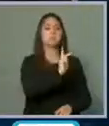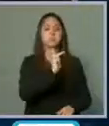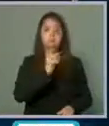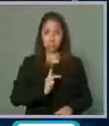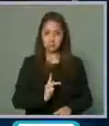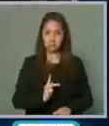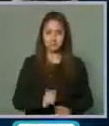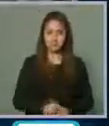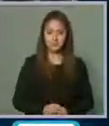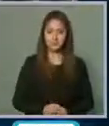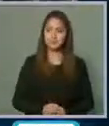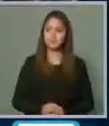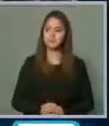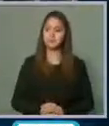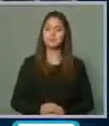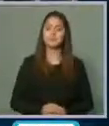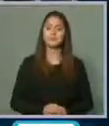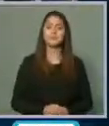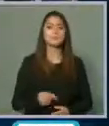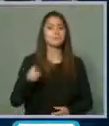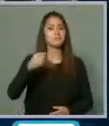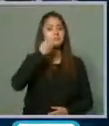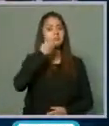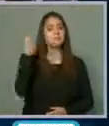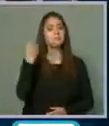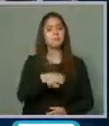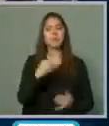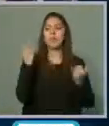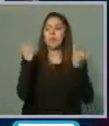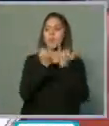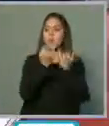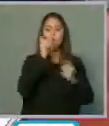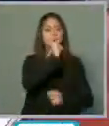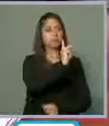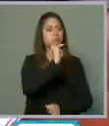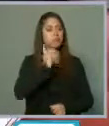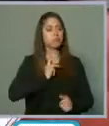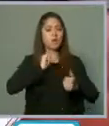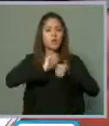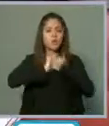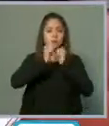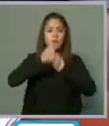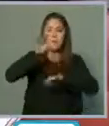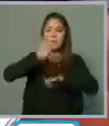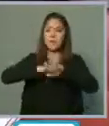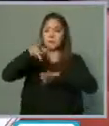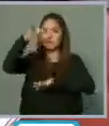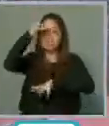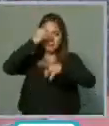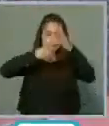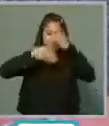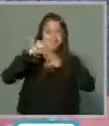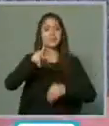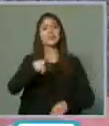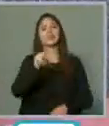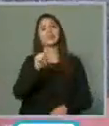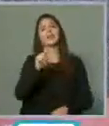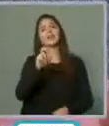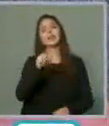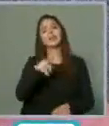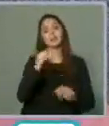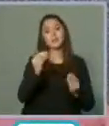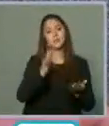bueno que tenemos tantas coincidencias y que a la par podemos aprender a enriquecernos unos de los otros, ¿no? Sí, Karen, muchísimas gracias. un